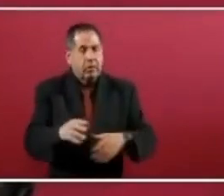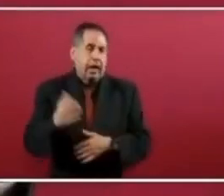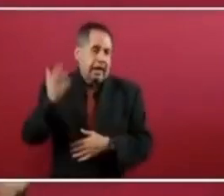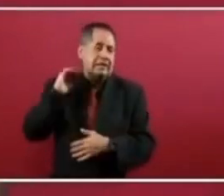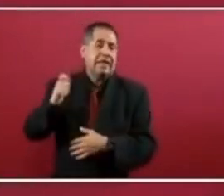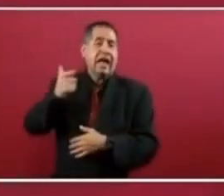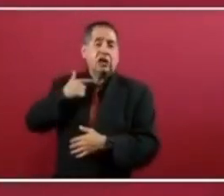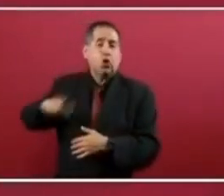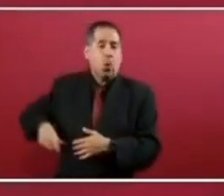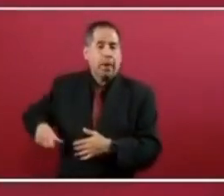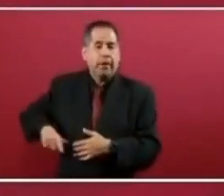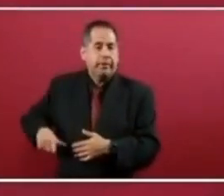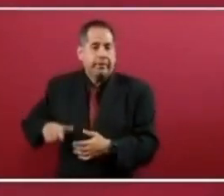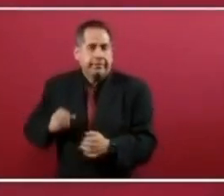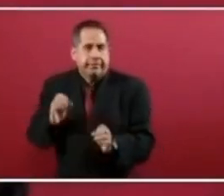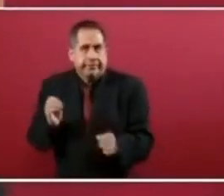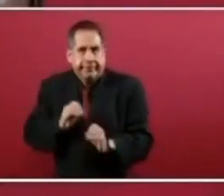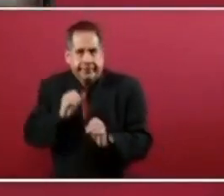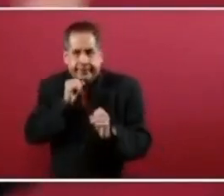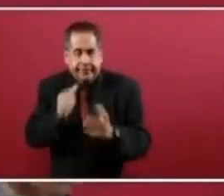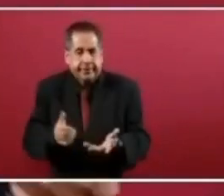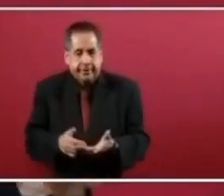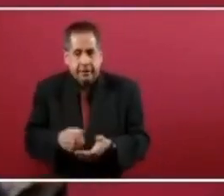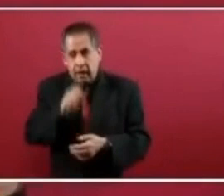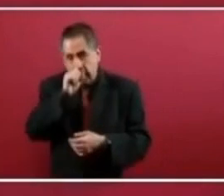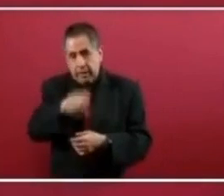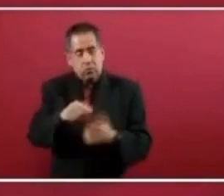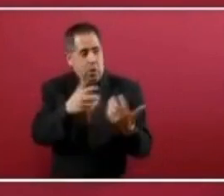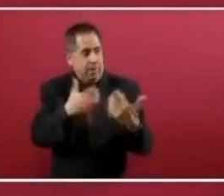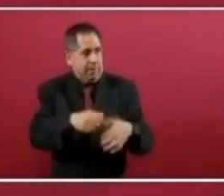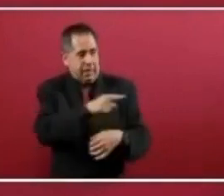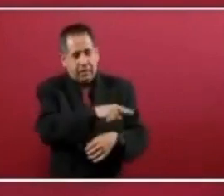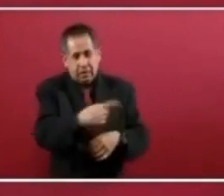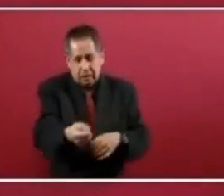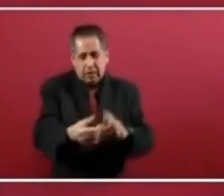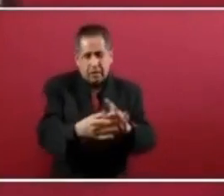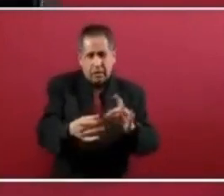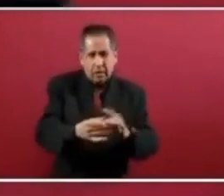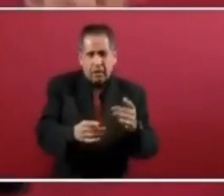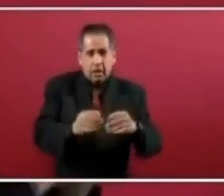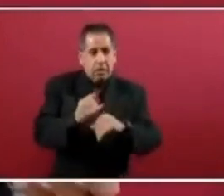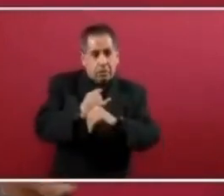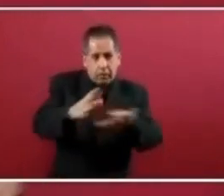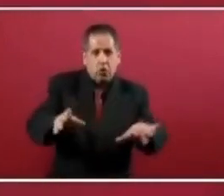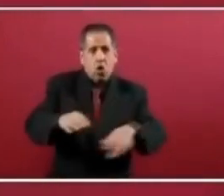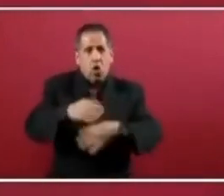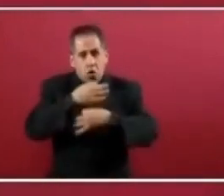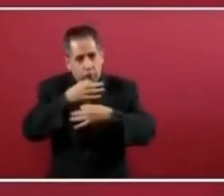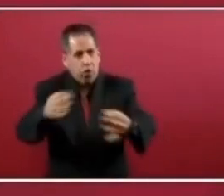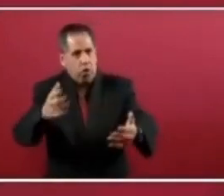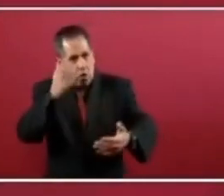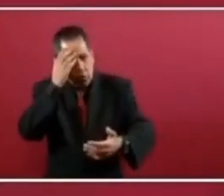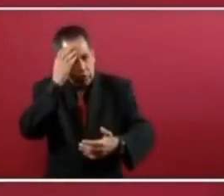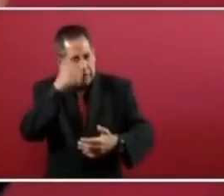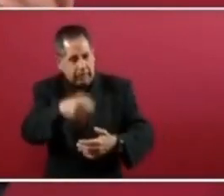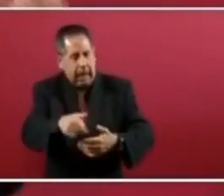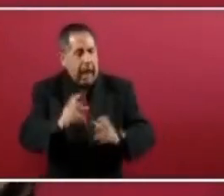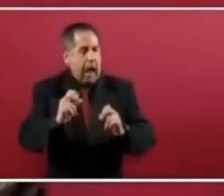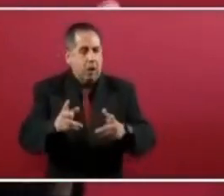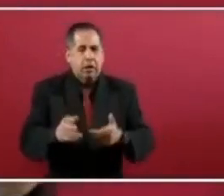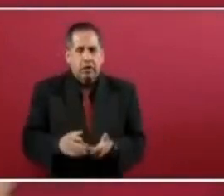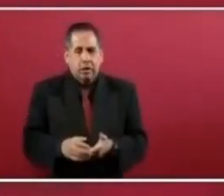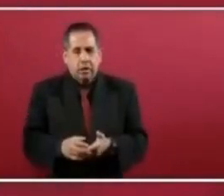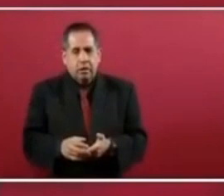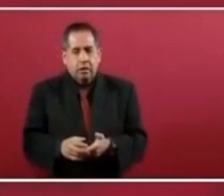gobierno anterior, incluso la misma empresa, darlo a conocer. Es decir,